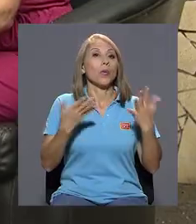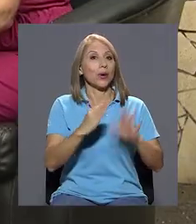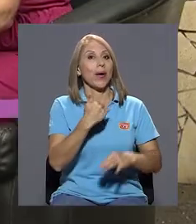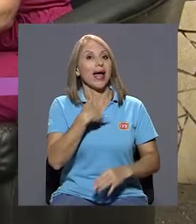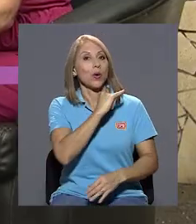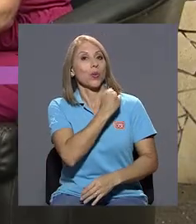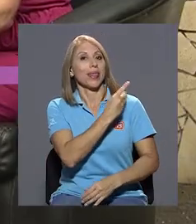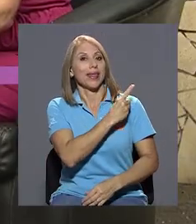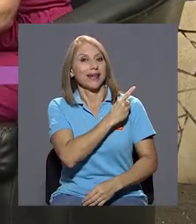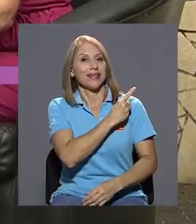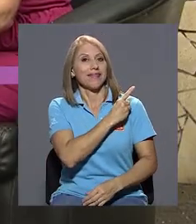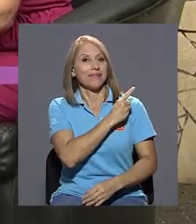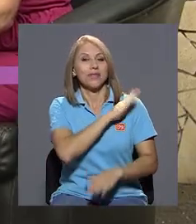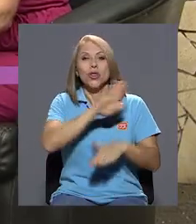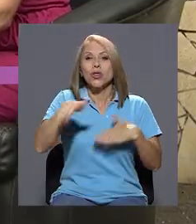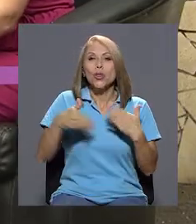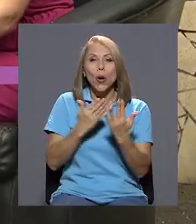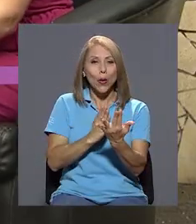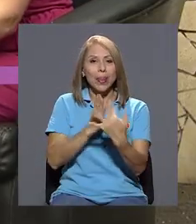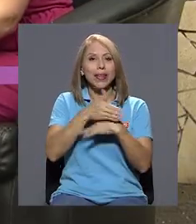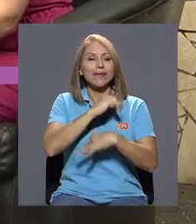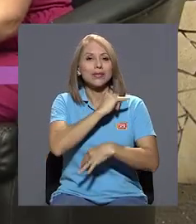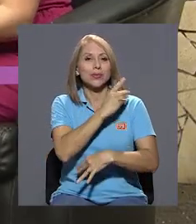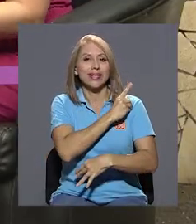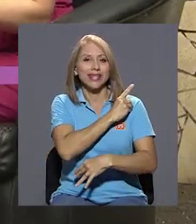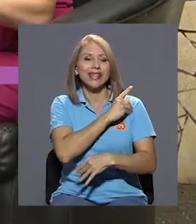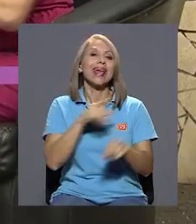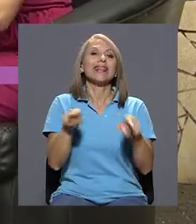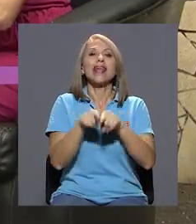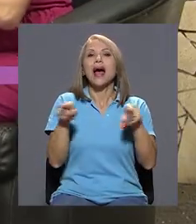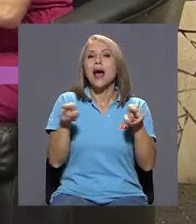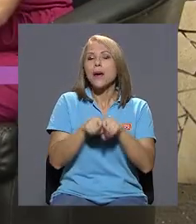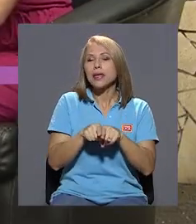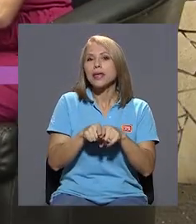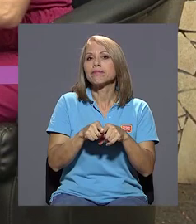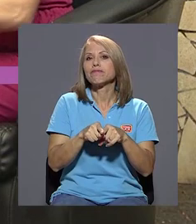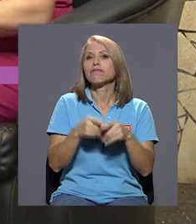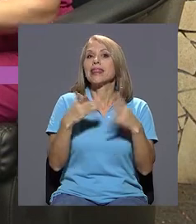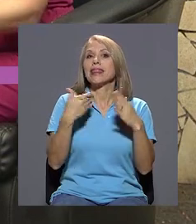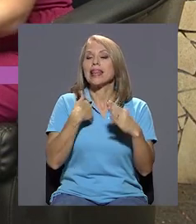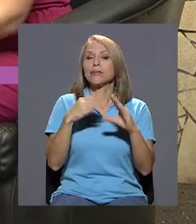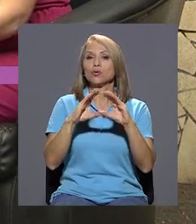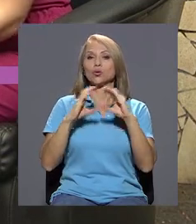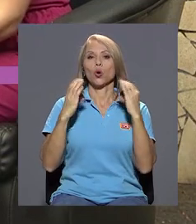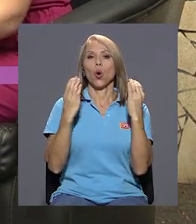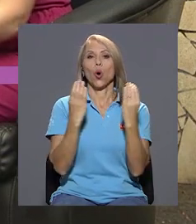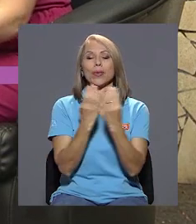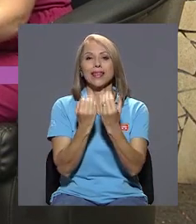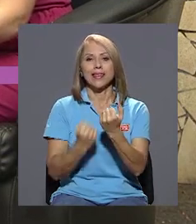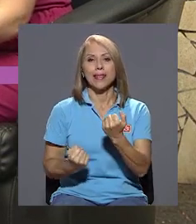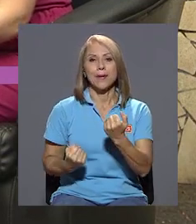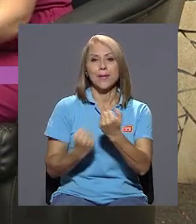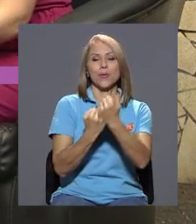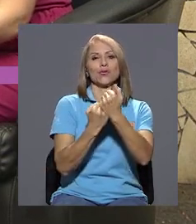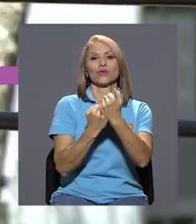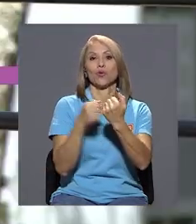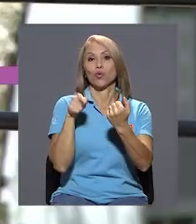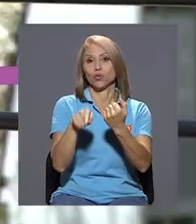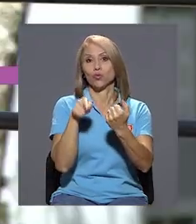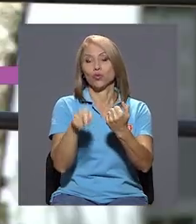Ok, bueno, está la junta directiva, ajá, todo lo organizamos por medio de la junta directiva, también tenemos muy importante un comité de